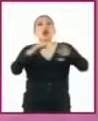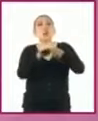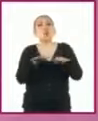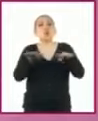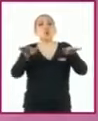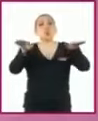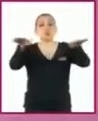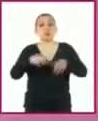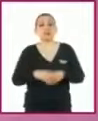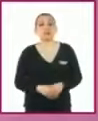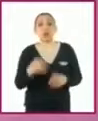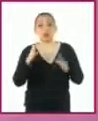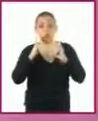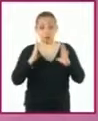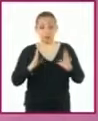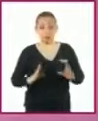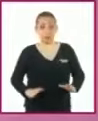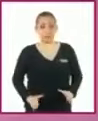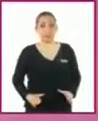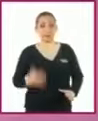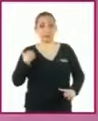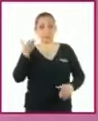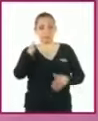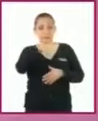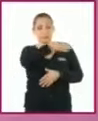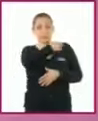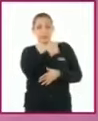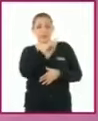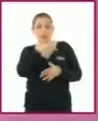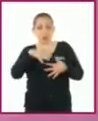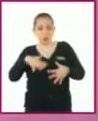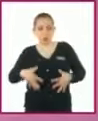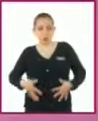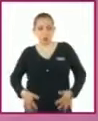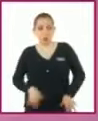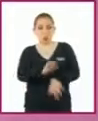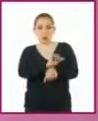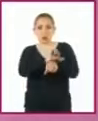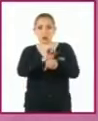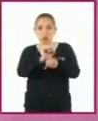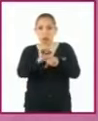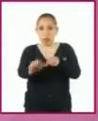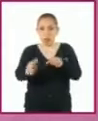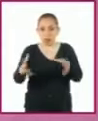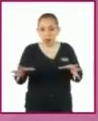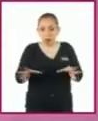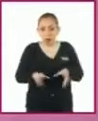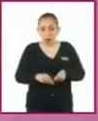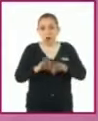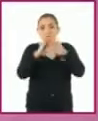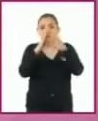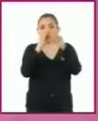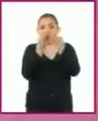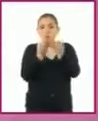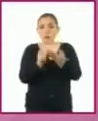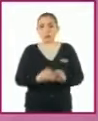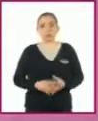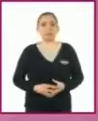vuelo. Su cuerpo está tapado por una tela que cae sutilmente, que se adapta a la forma en la que está